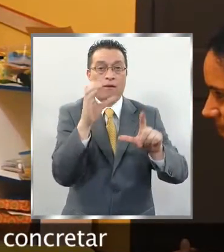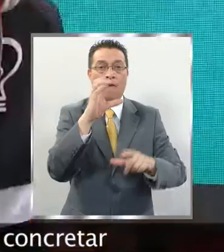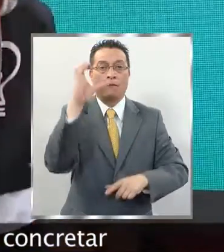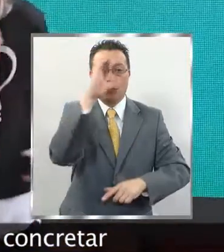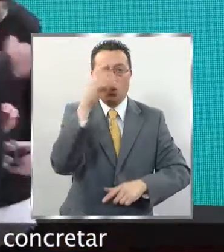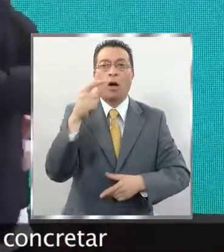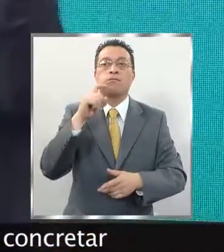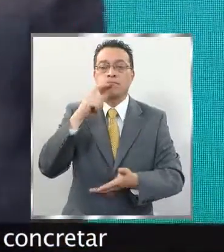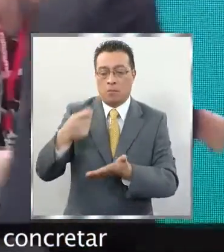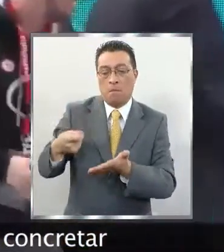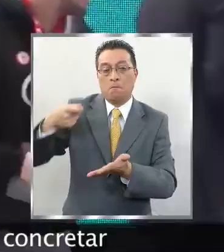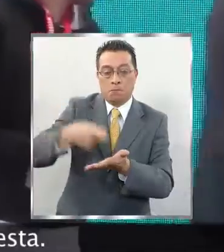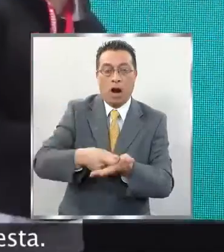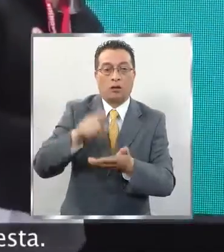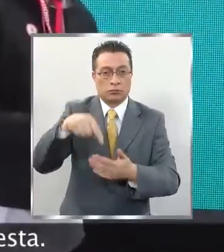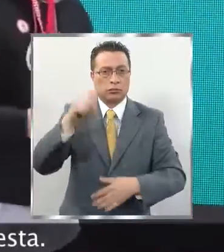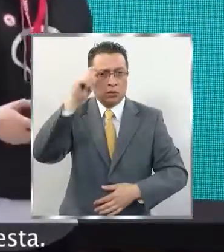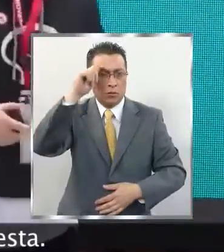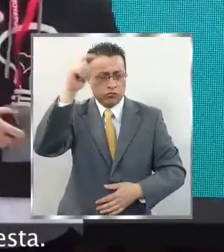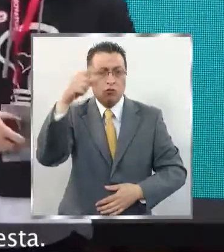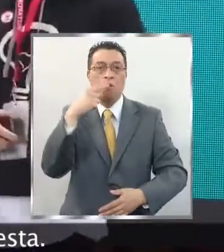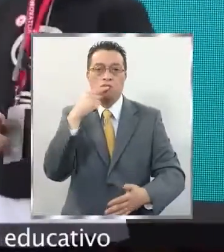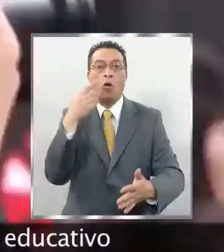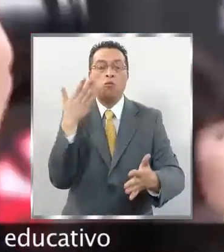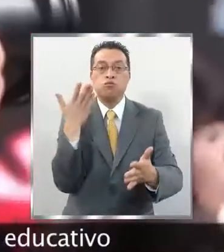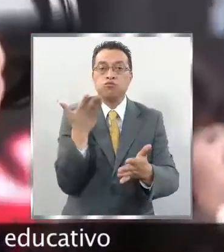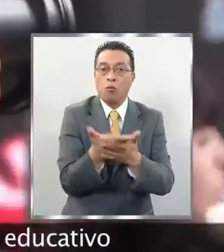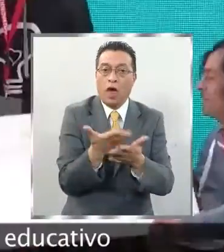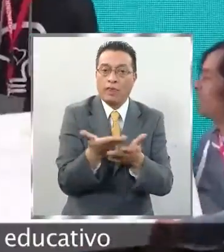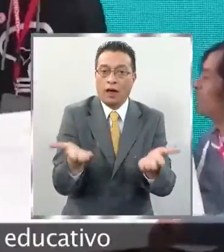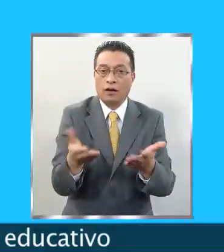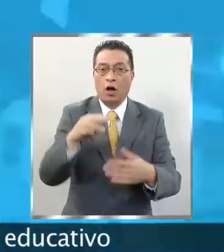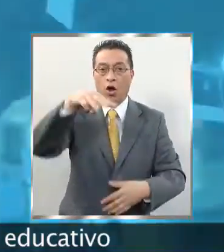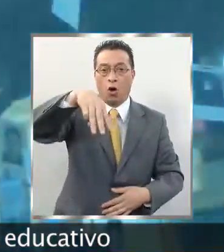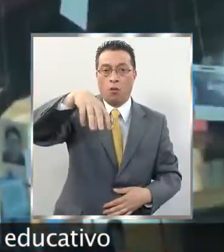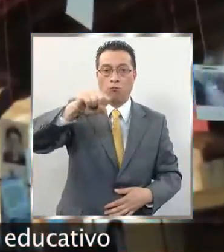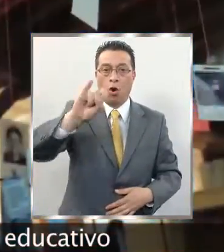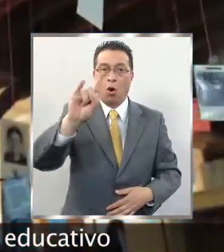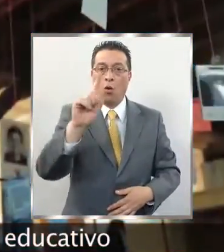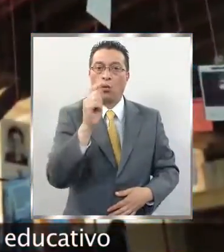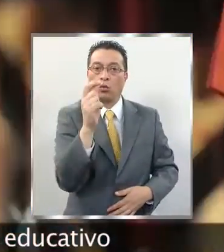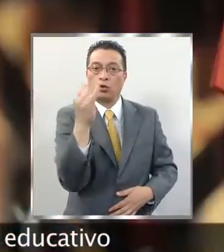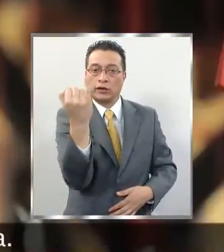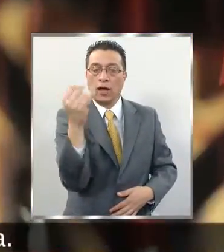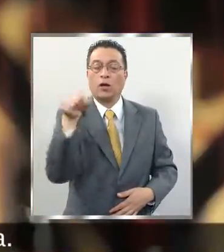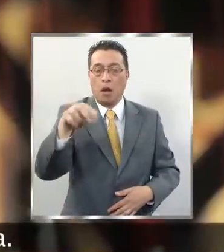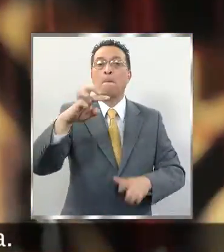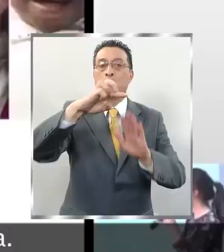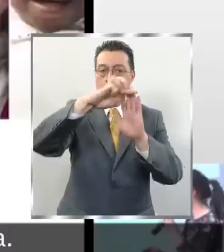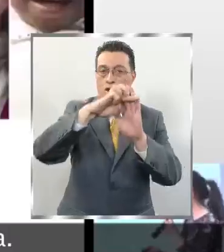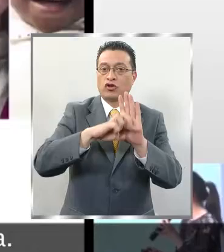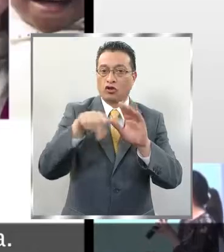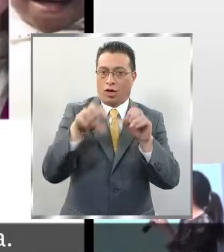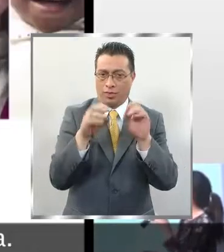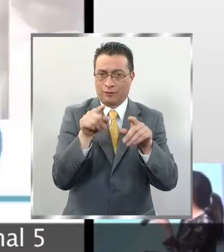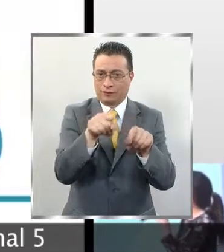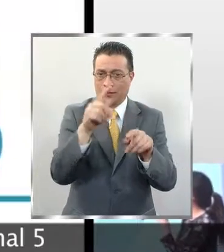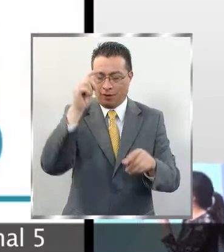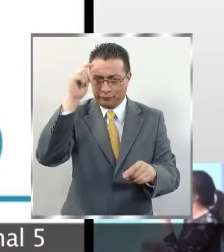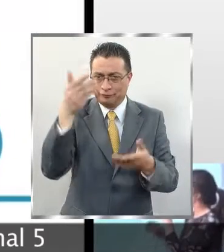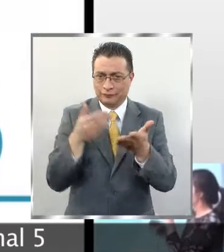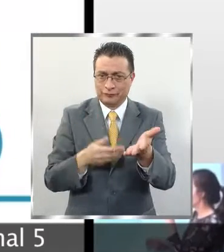inversionistas para concretar la innovadora propuesta. Mouti se llama el proyecto educativo de esta diseñadora.